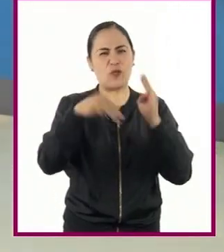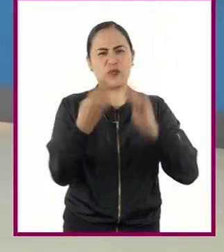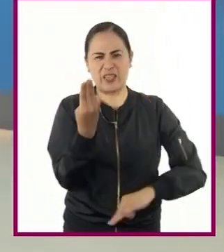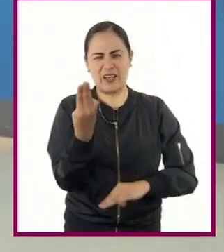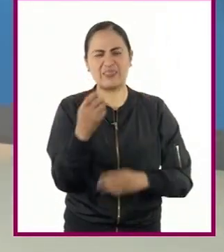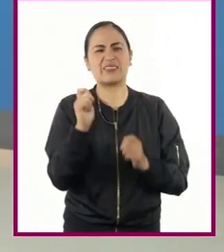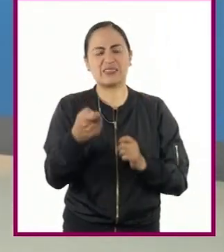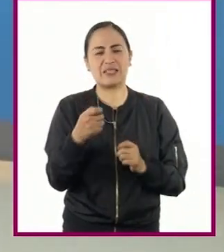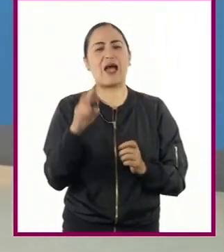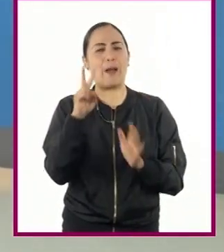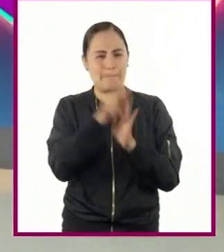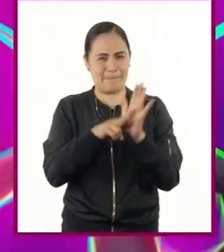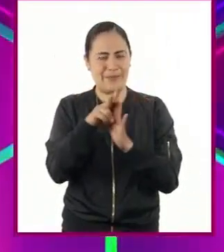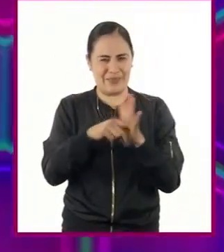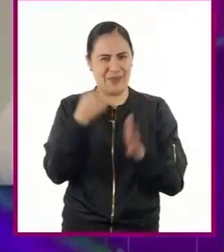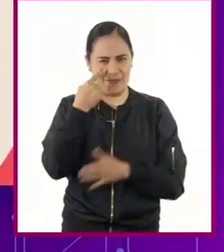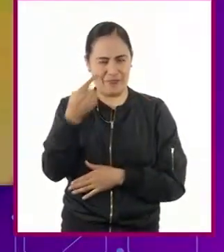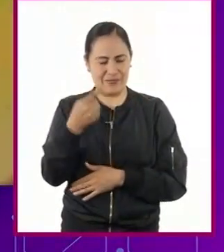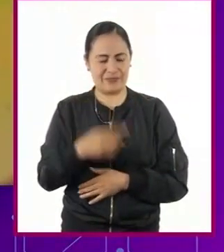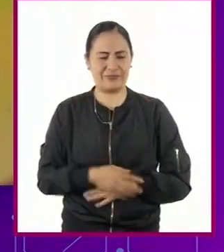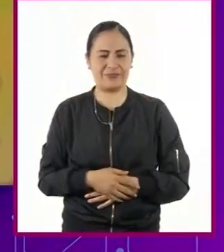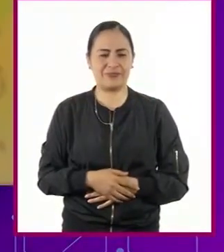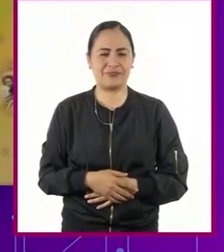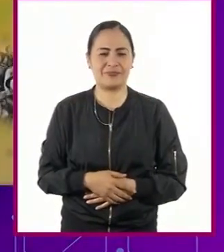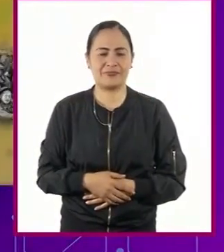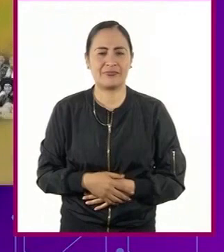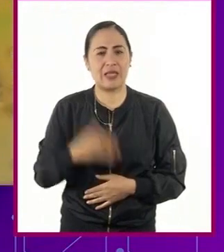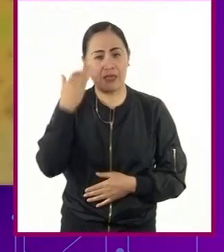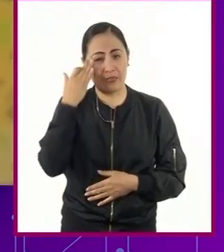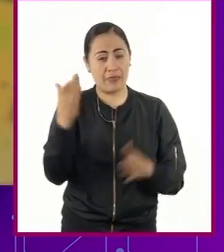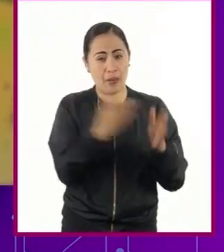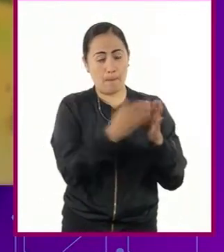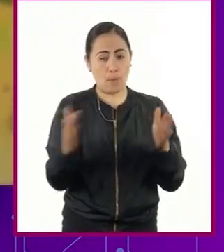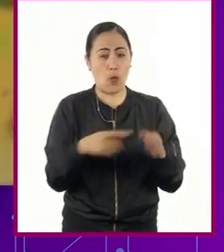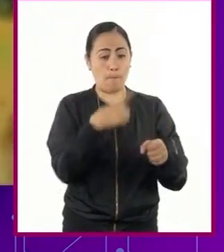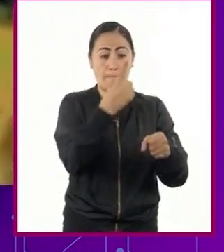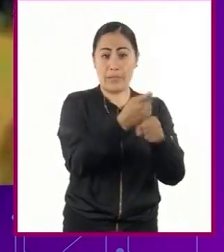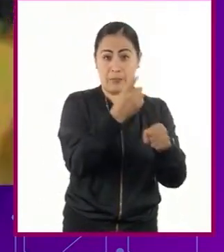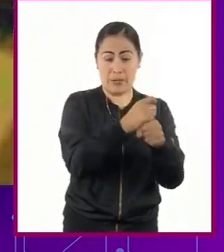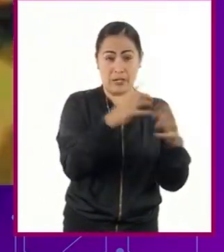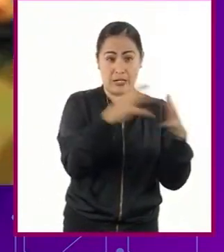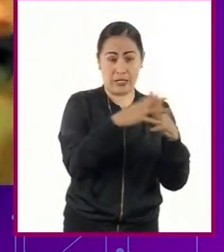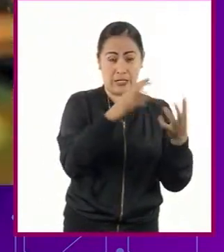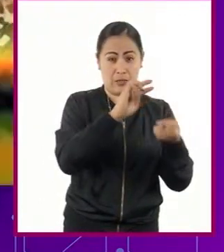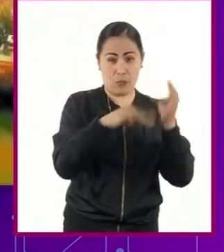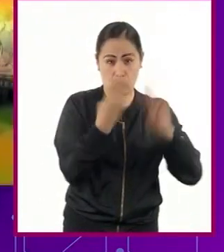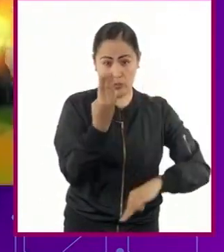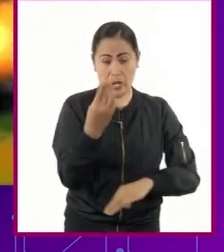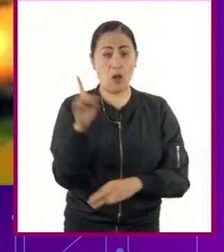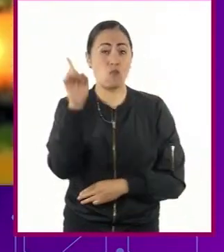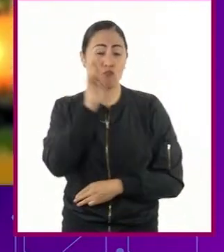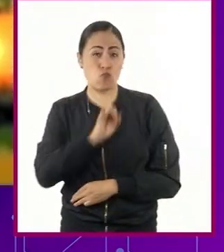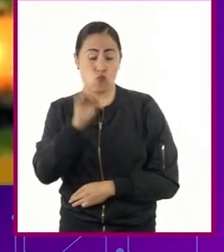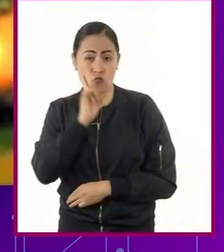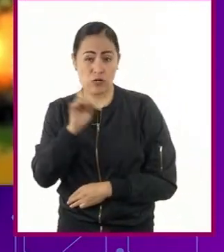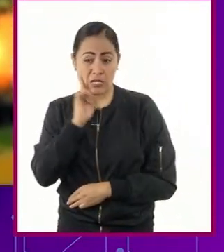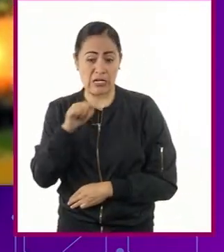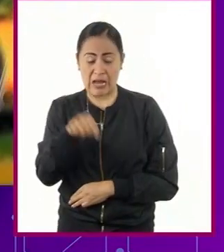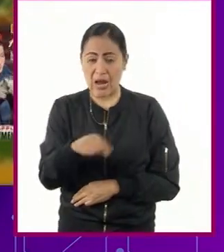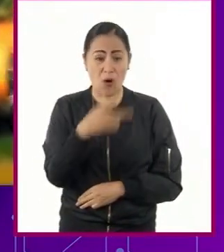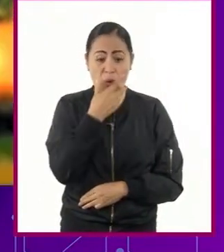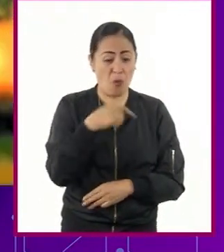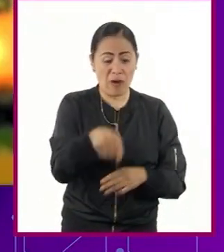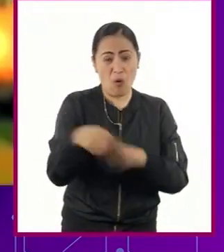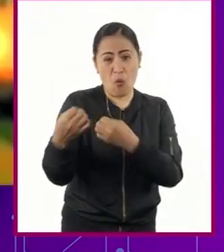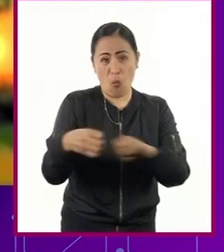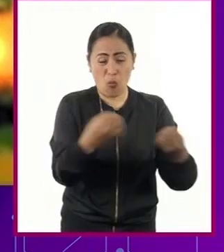el siguiente video. Durante la Primera Guerra Mundial, muchas mujeres tuvieron que realizar el trabajo que los hombres ya no hacían por